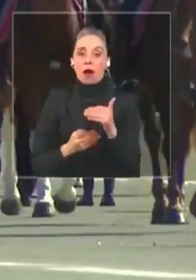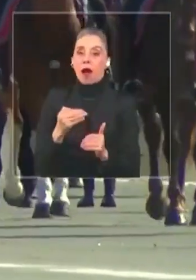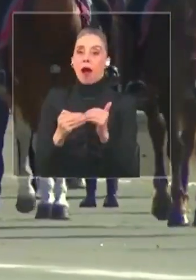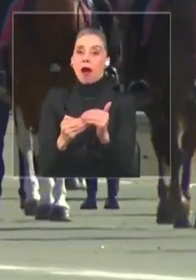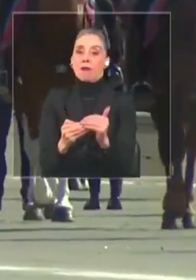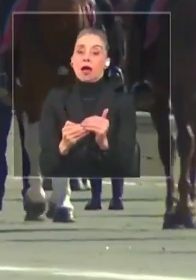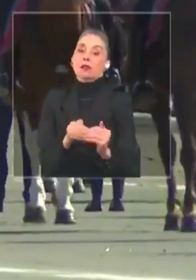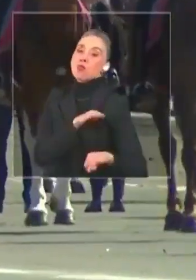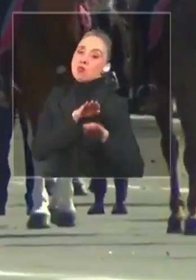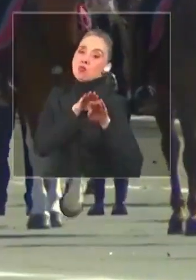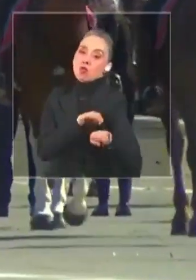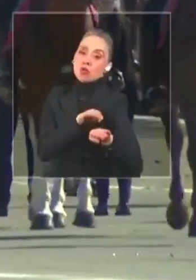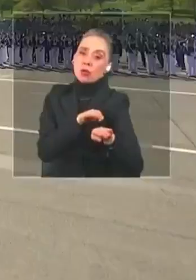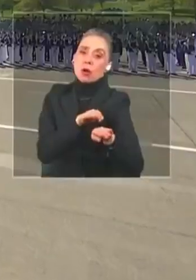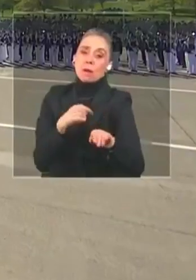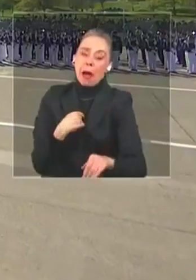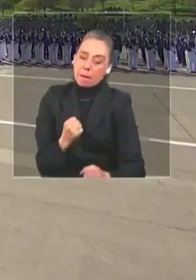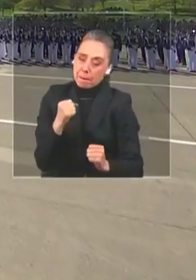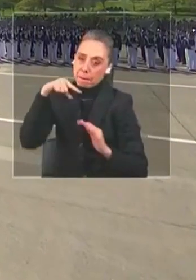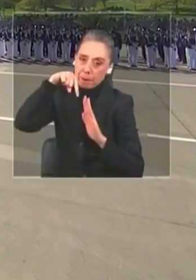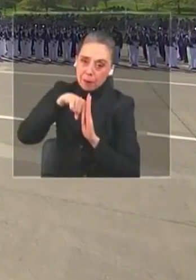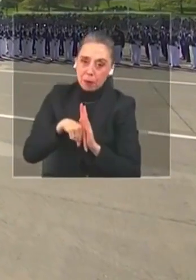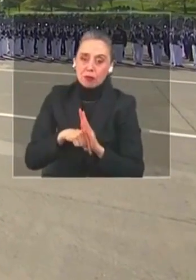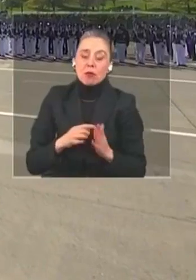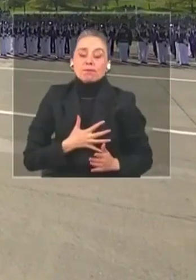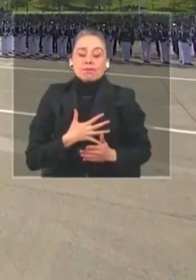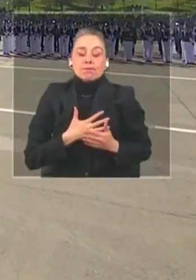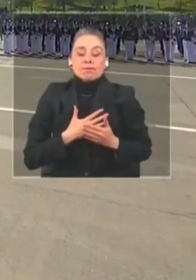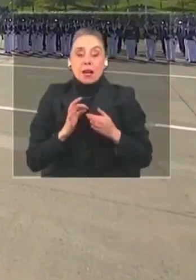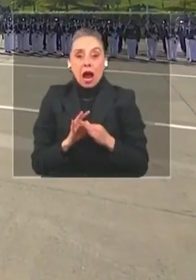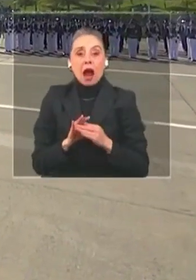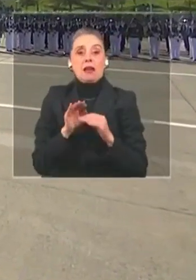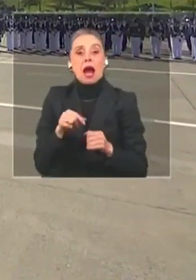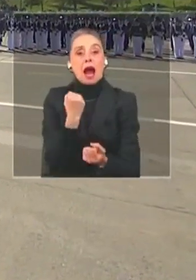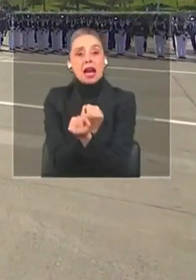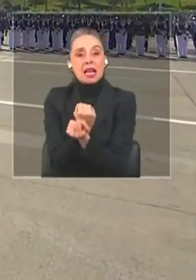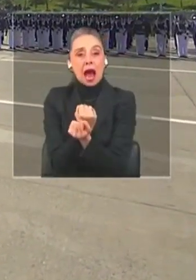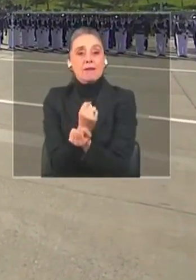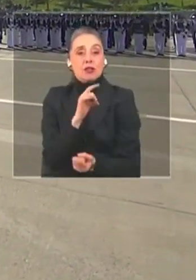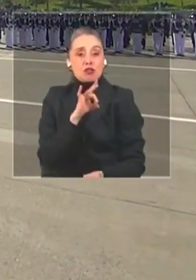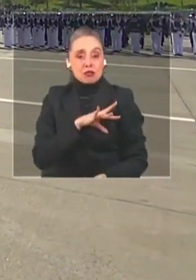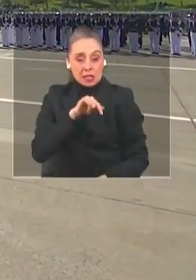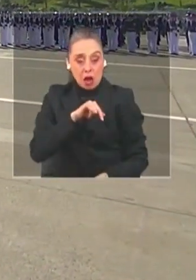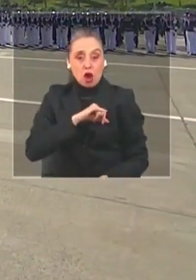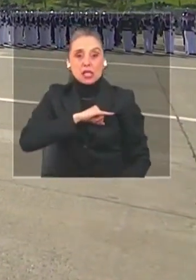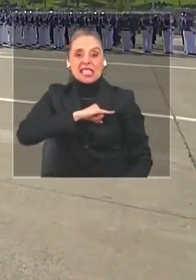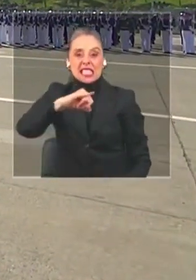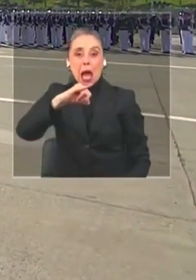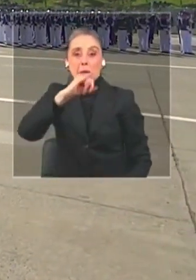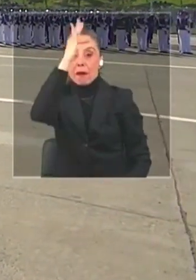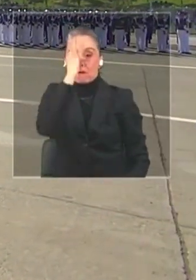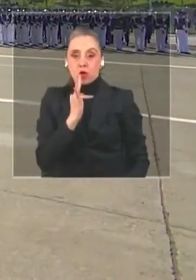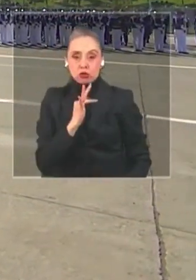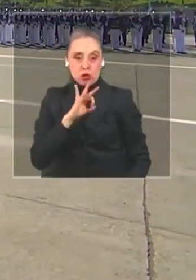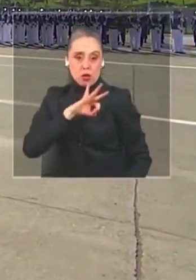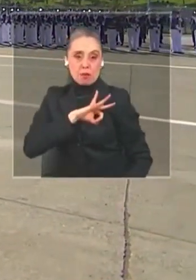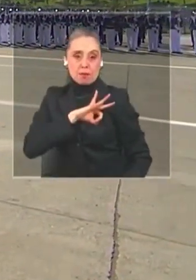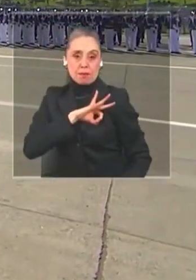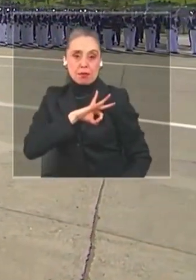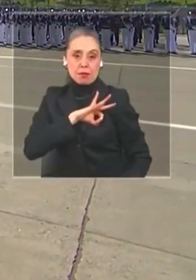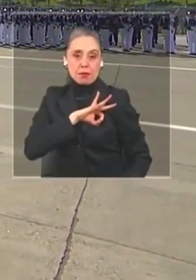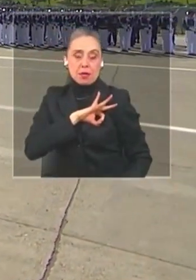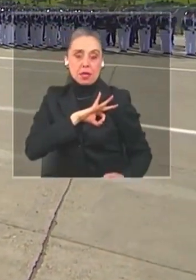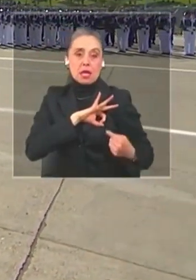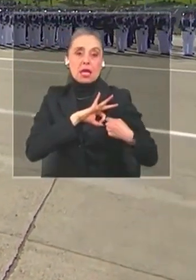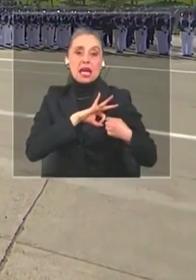con mayor lealtad, con mayor ahínco, con ganas. Y además, desde hoy, Carabineros de Chile va a llevar para siempre una piocha, una suerte de medalla